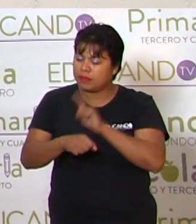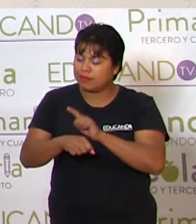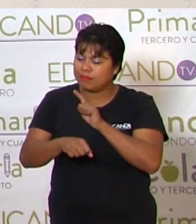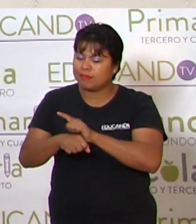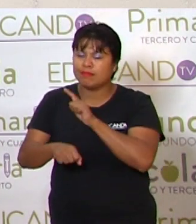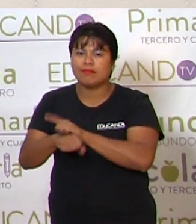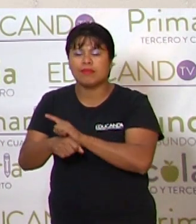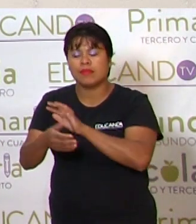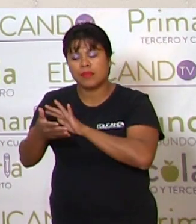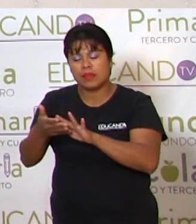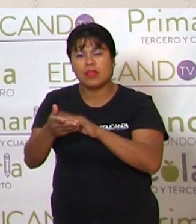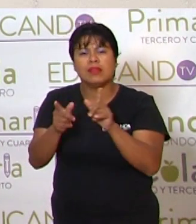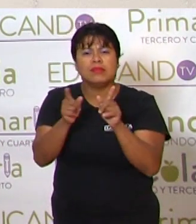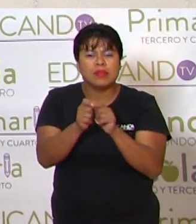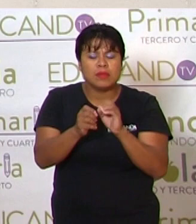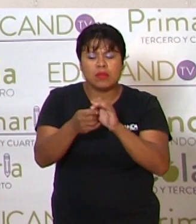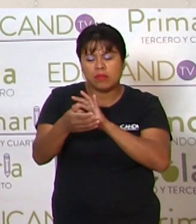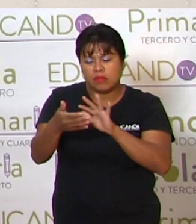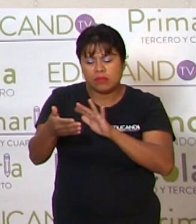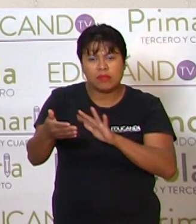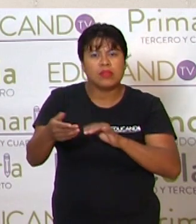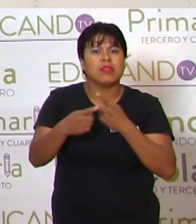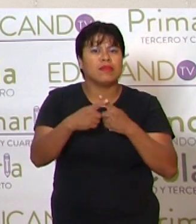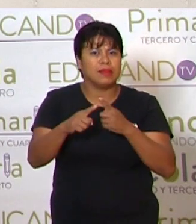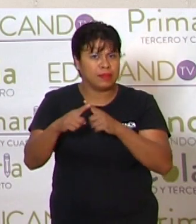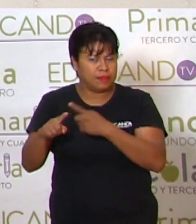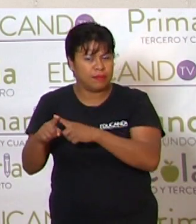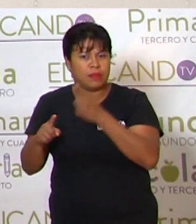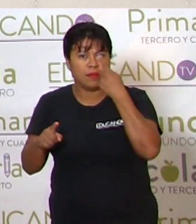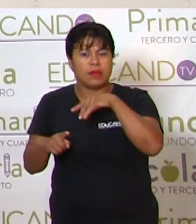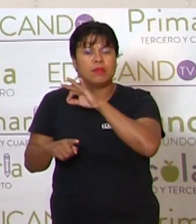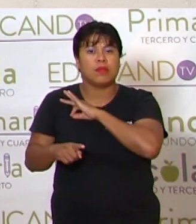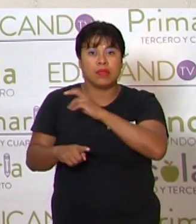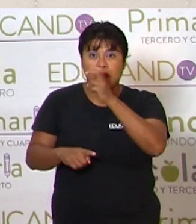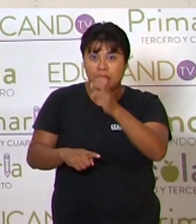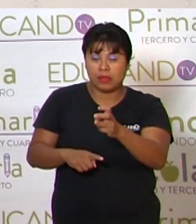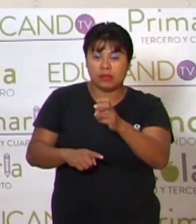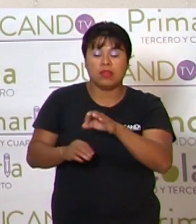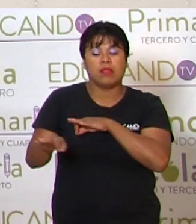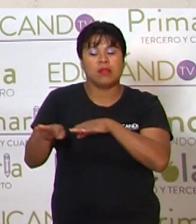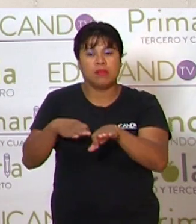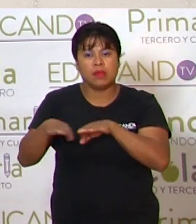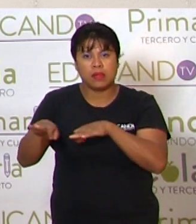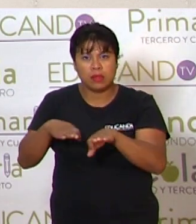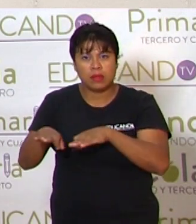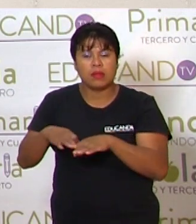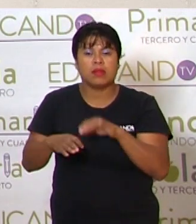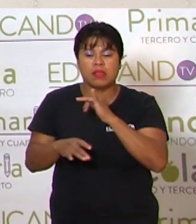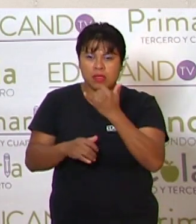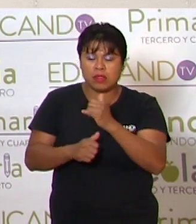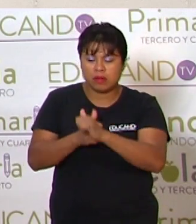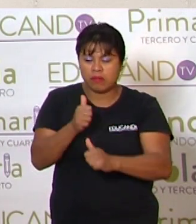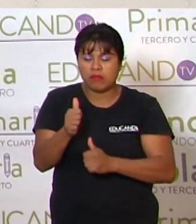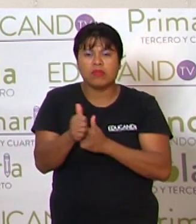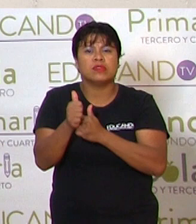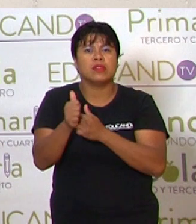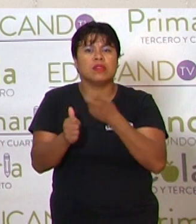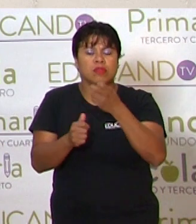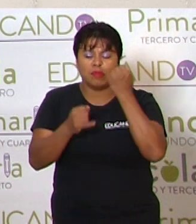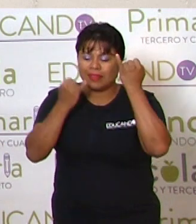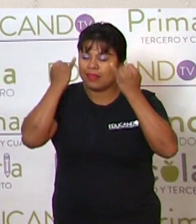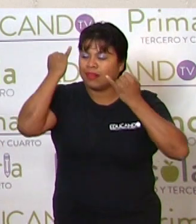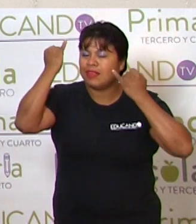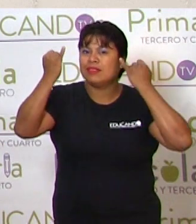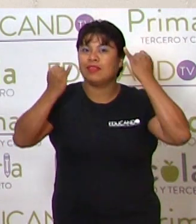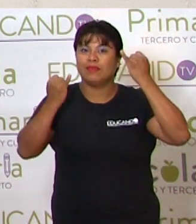los días textos simples o textos de diferente tipo, para poder así trabajar y reforzar